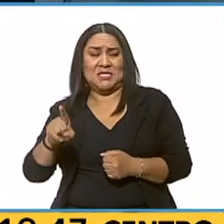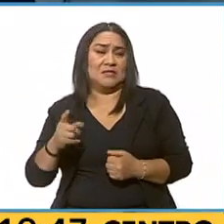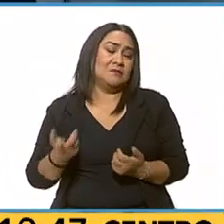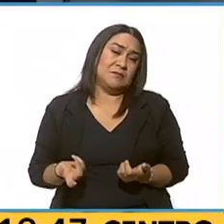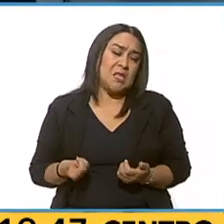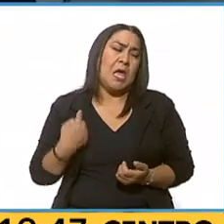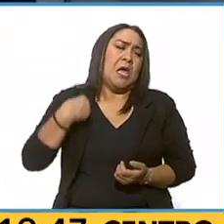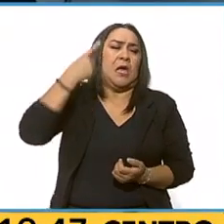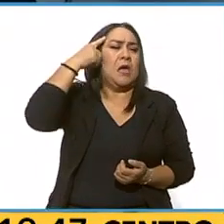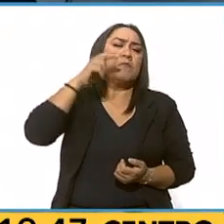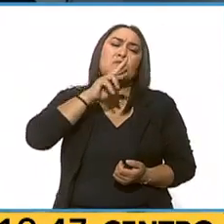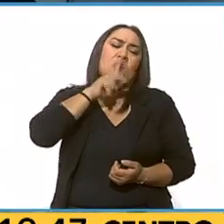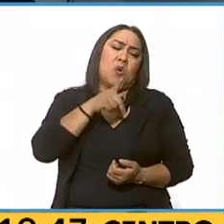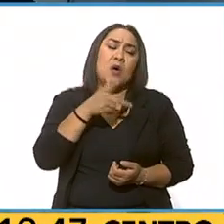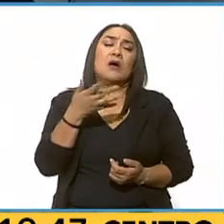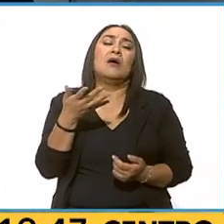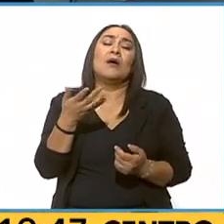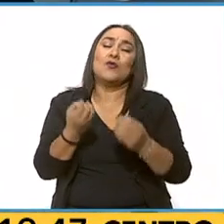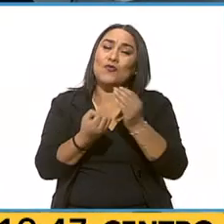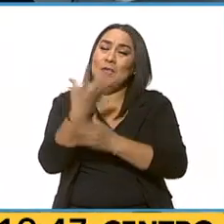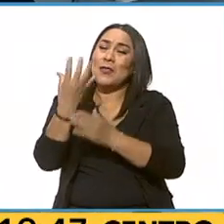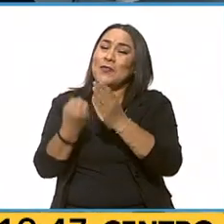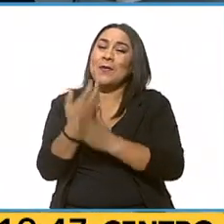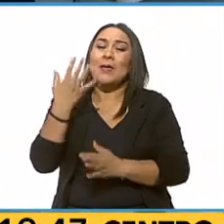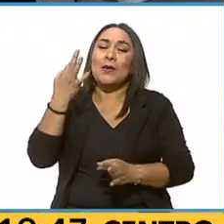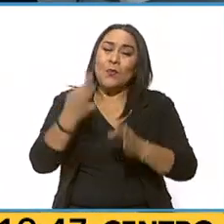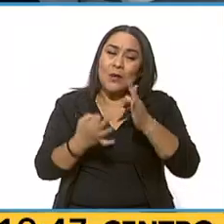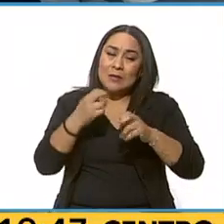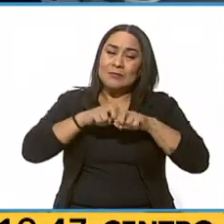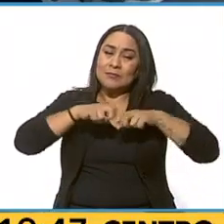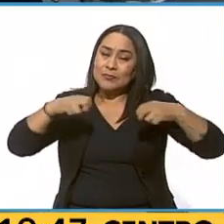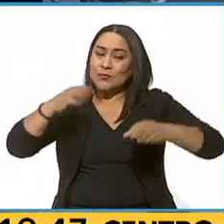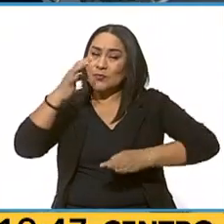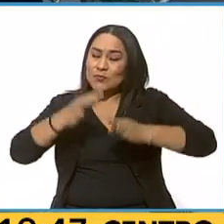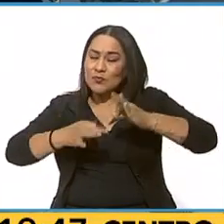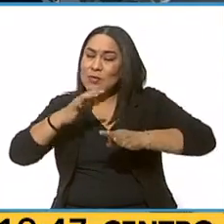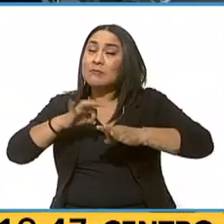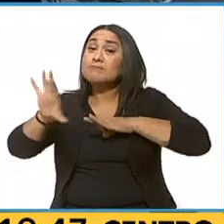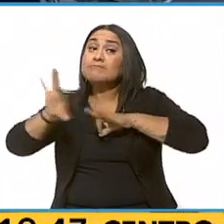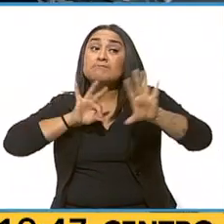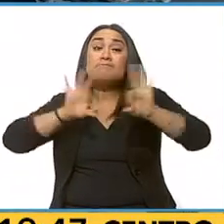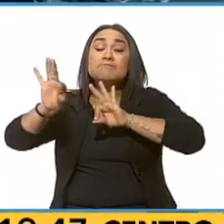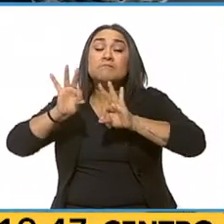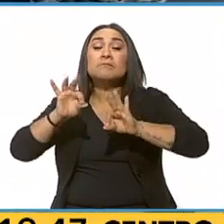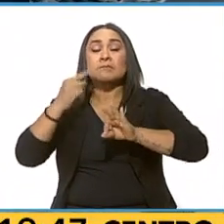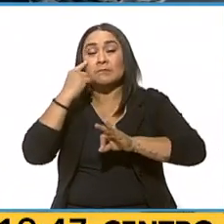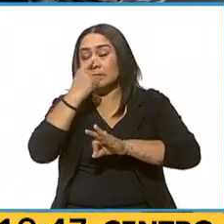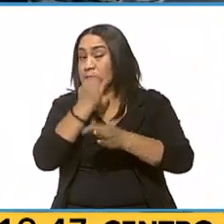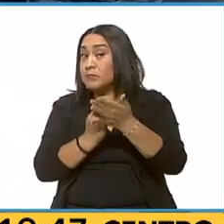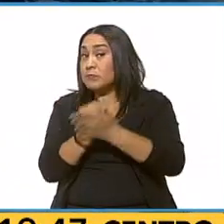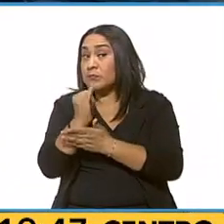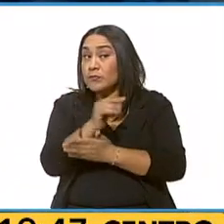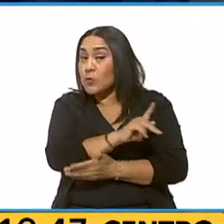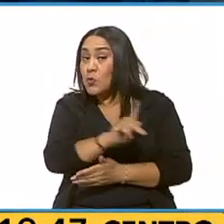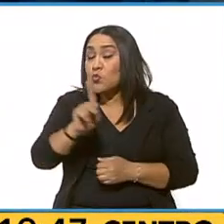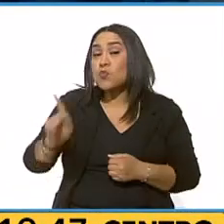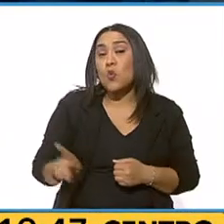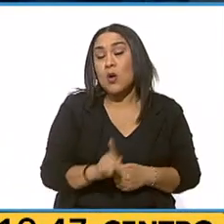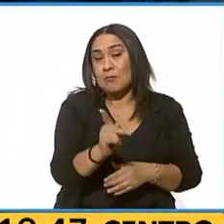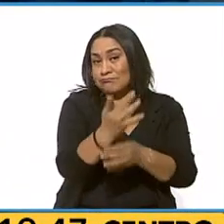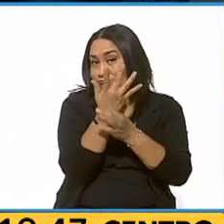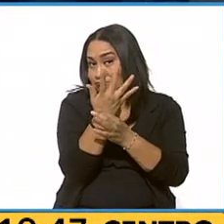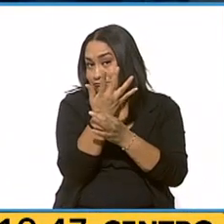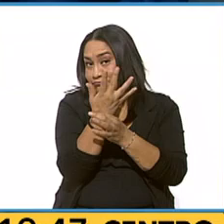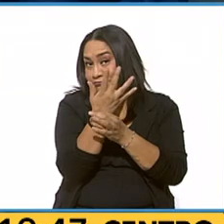Entonces prefiero que los jueces, magistrados y ministros sean resultado de una decisión colectiva del pueblo